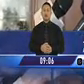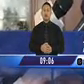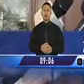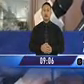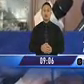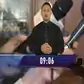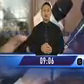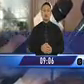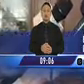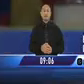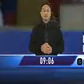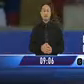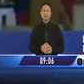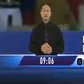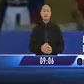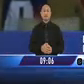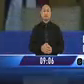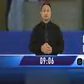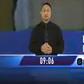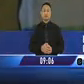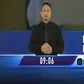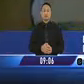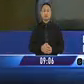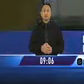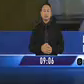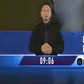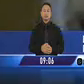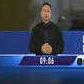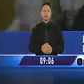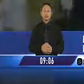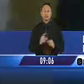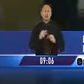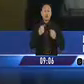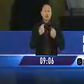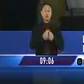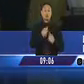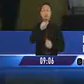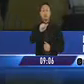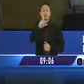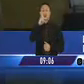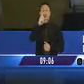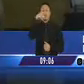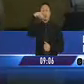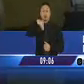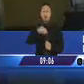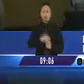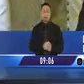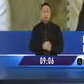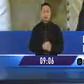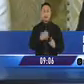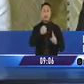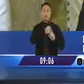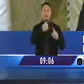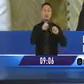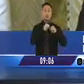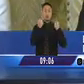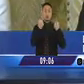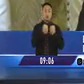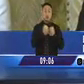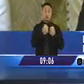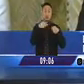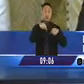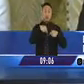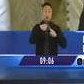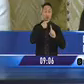a presentar el presidente nooa mientras que desde el movimiento oficialista se resaltan los impactos sociales que tendrá la